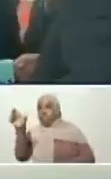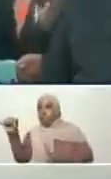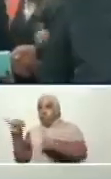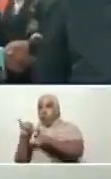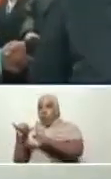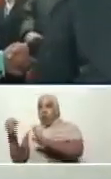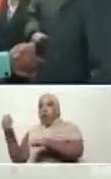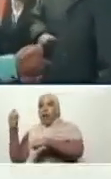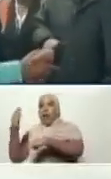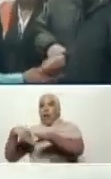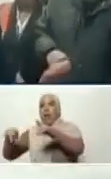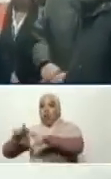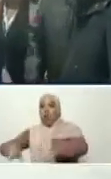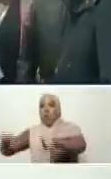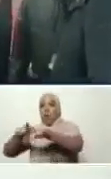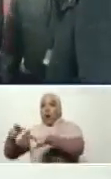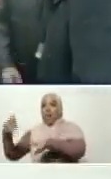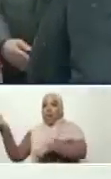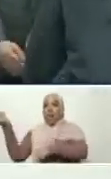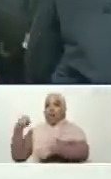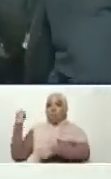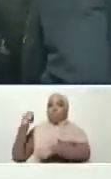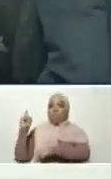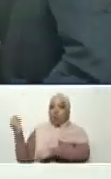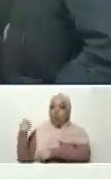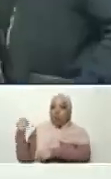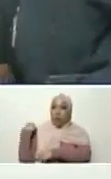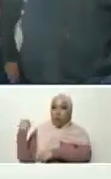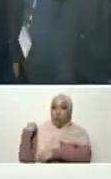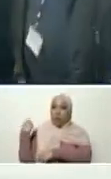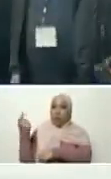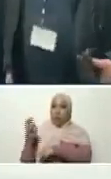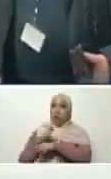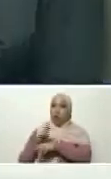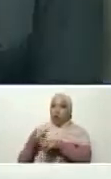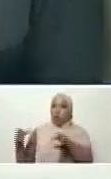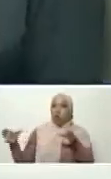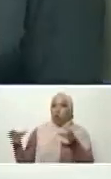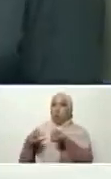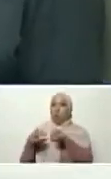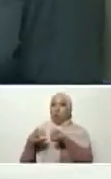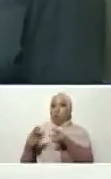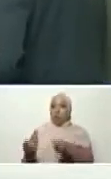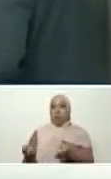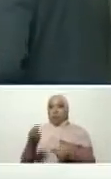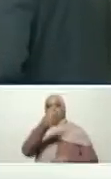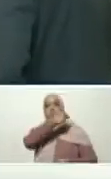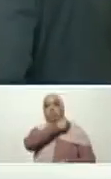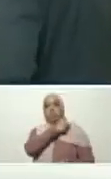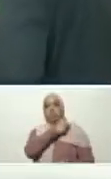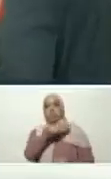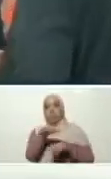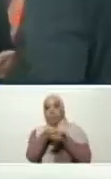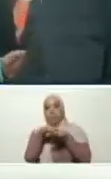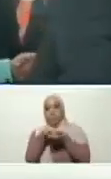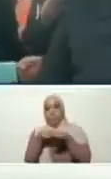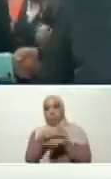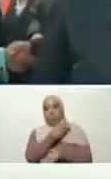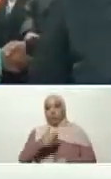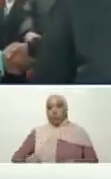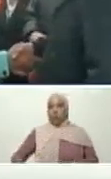Si estuviera aquí la vicepresidenta, pero hay que hacer una reunión inmediata, que la encabece el ministro de la